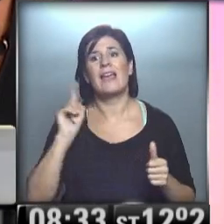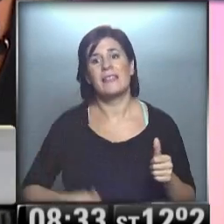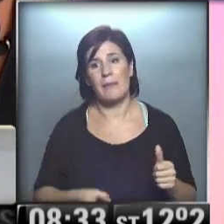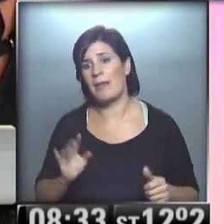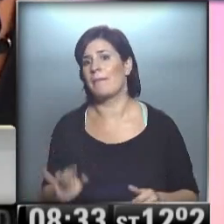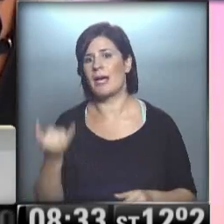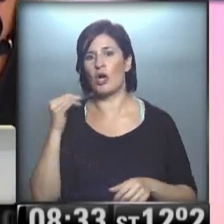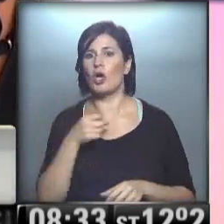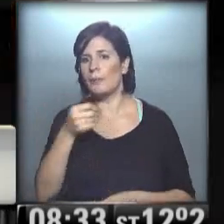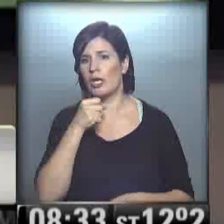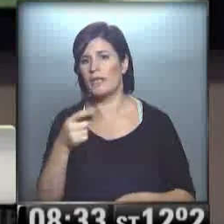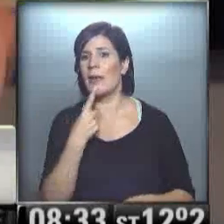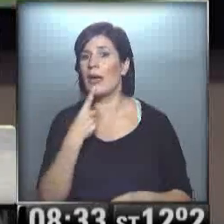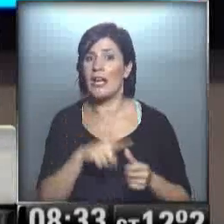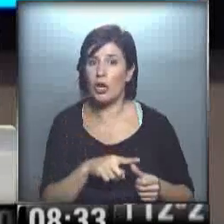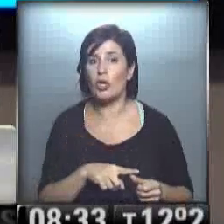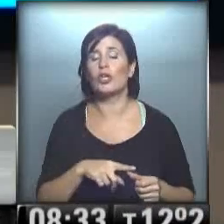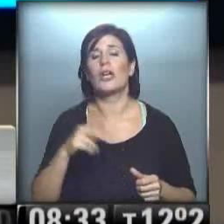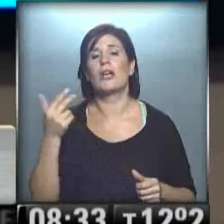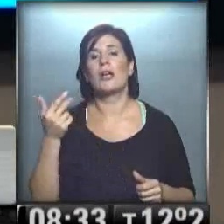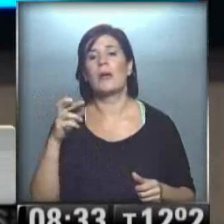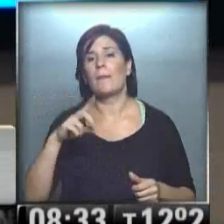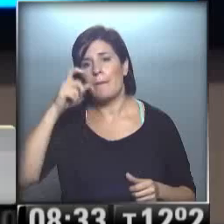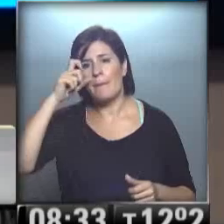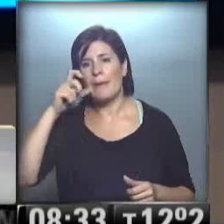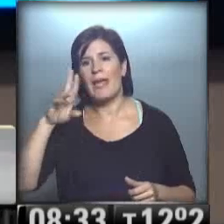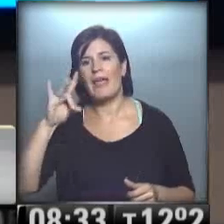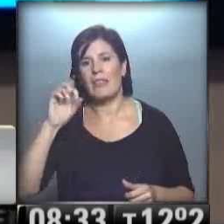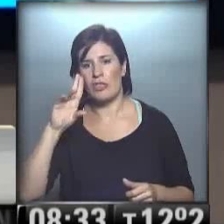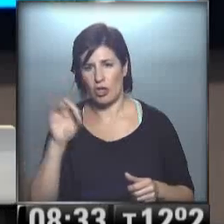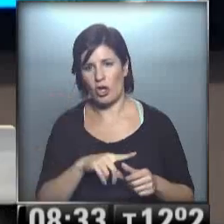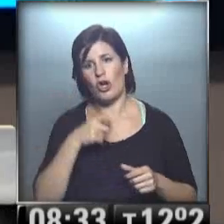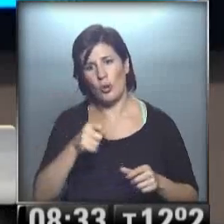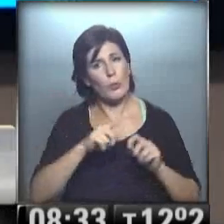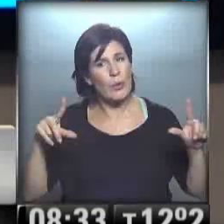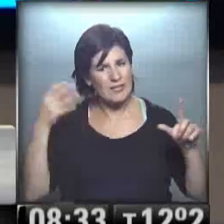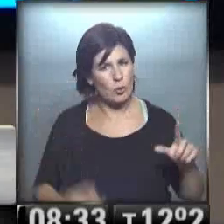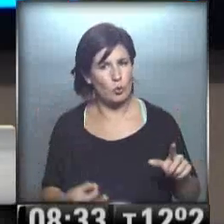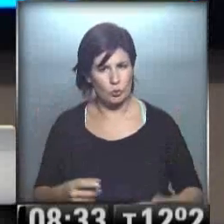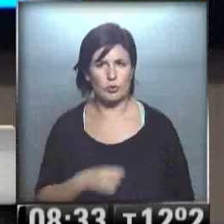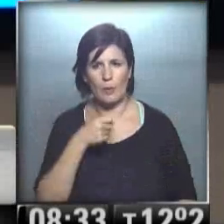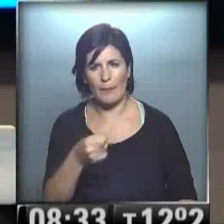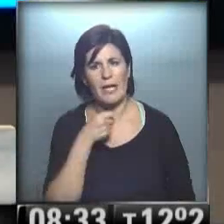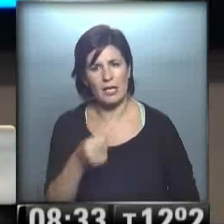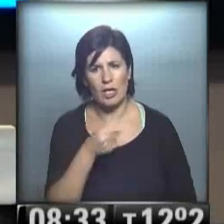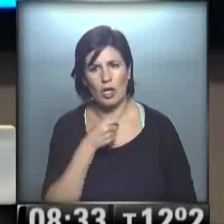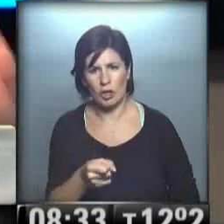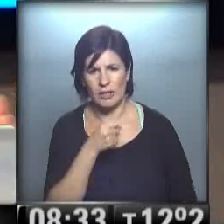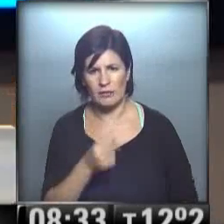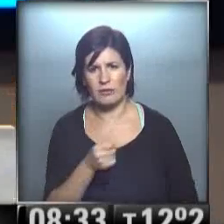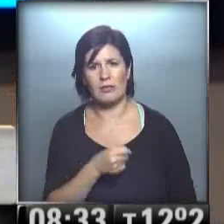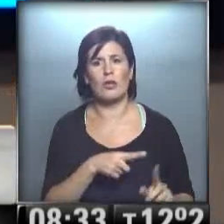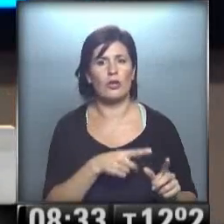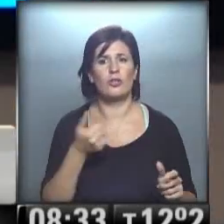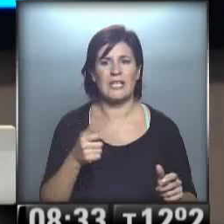como le llama nuestro compañero puertas está también peter brigger ahí lo tienes en pantalla periodístico 6 7 8